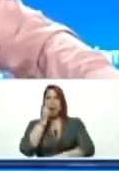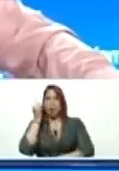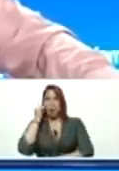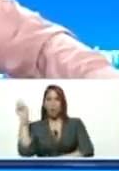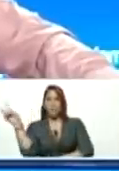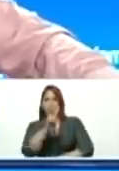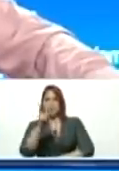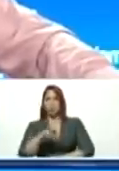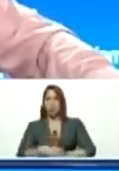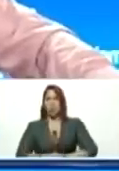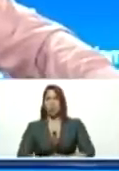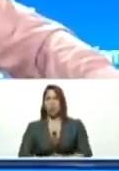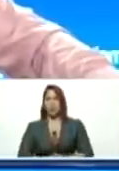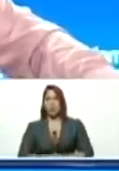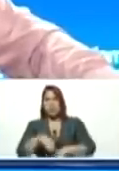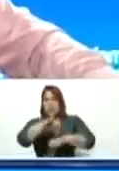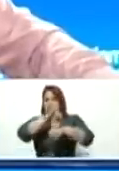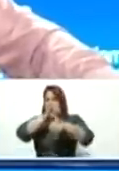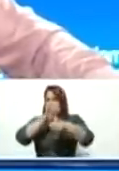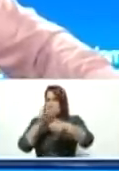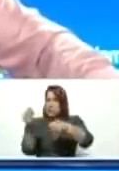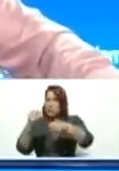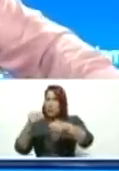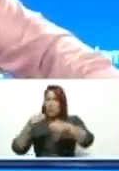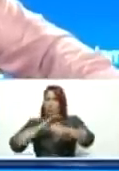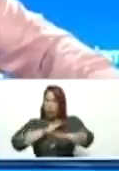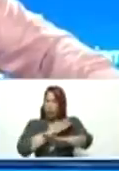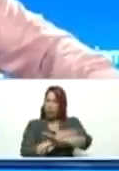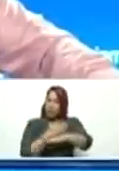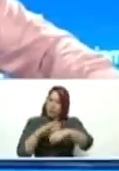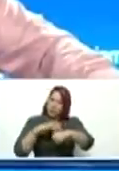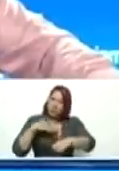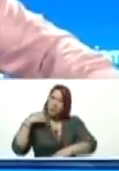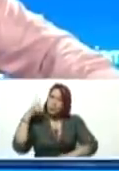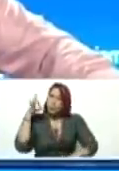es la herida más supurante dolorosa